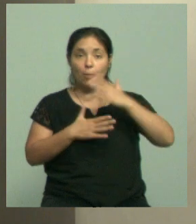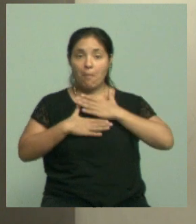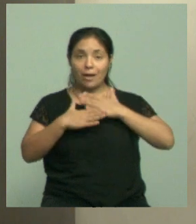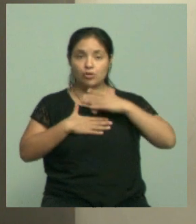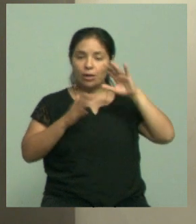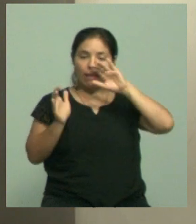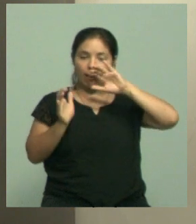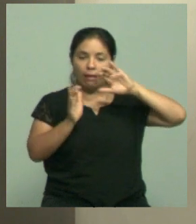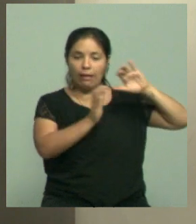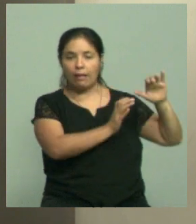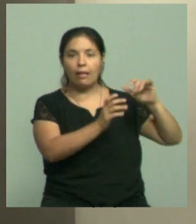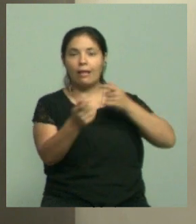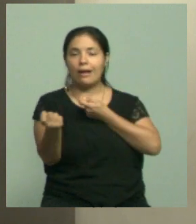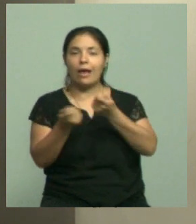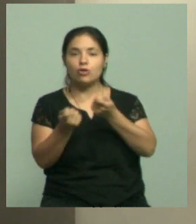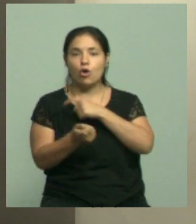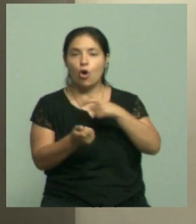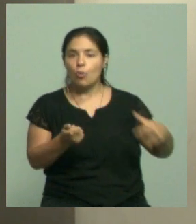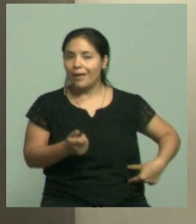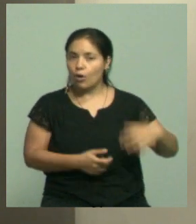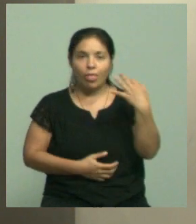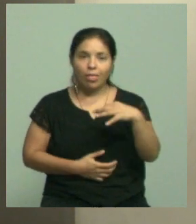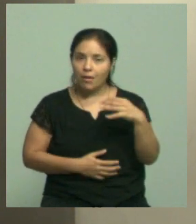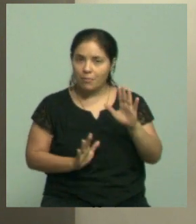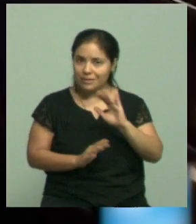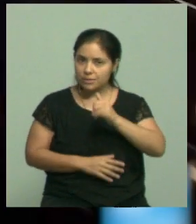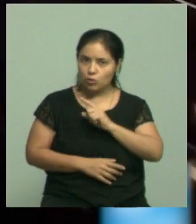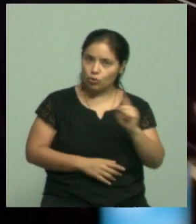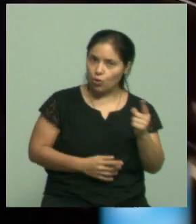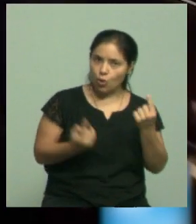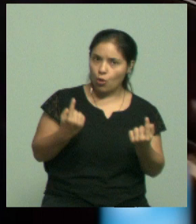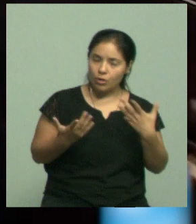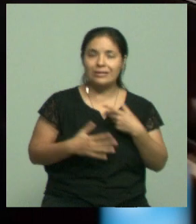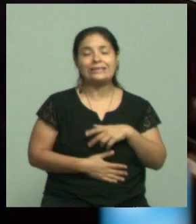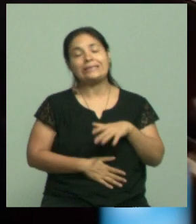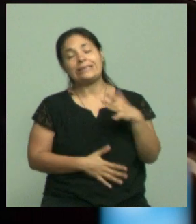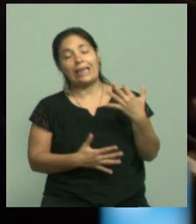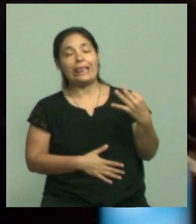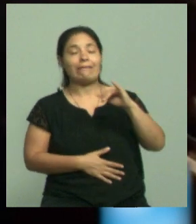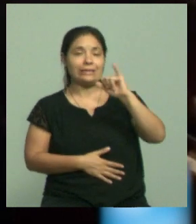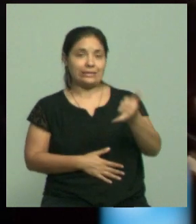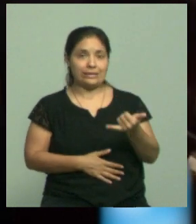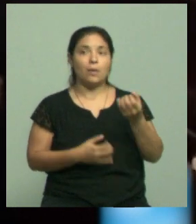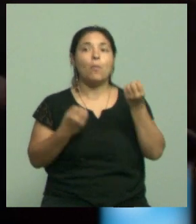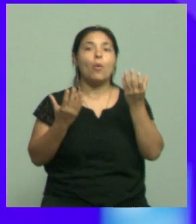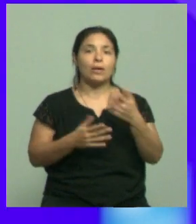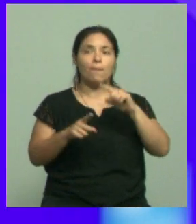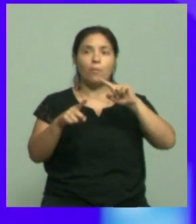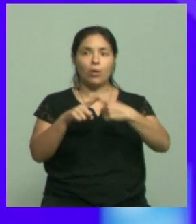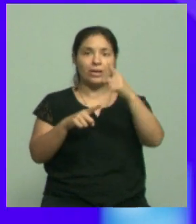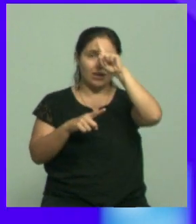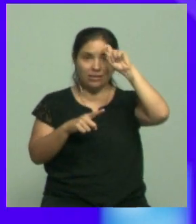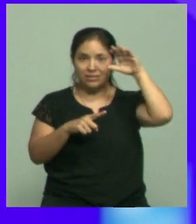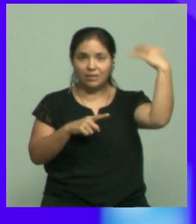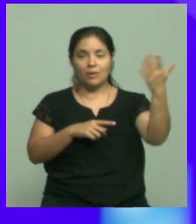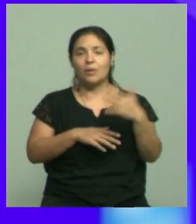necesita el lugar que está gobernando. A ver, lo debería hacer, porque en política exterior se pagan muy